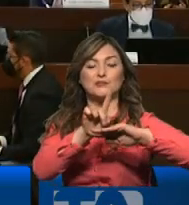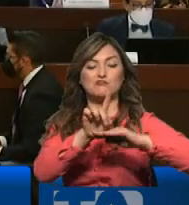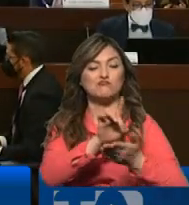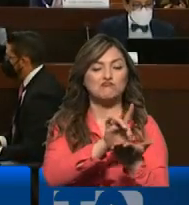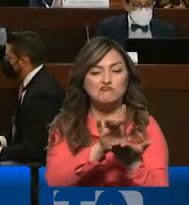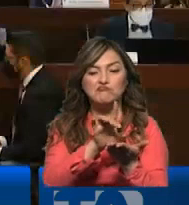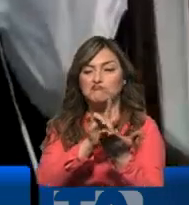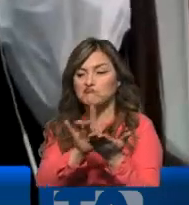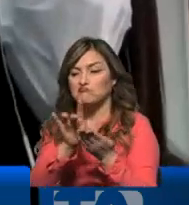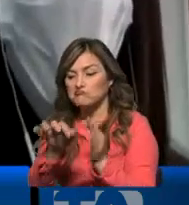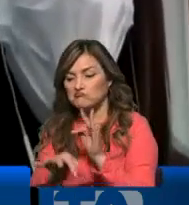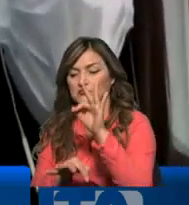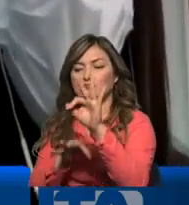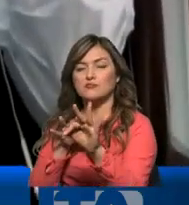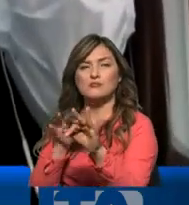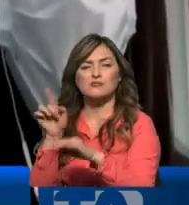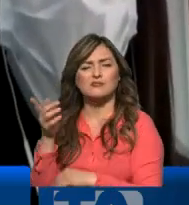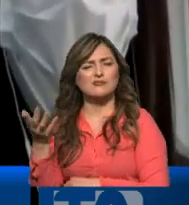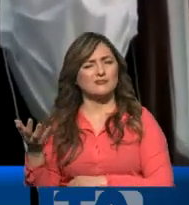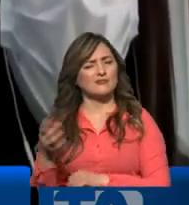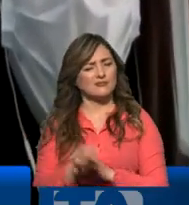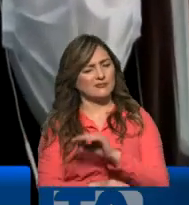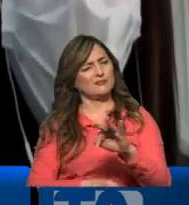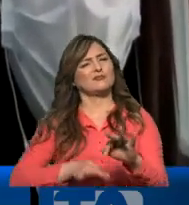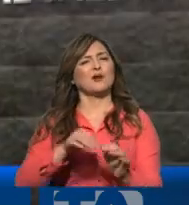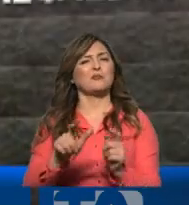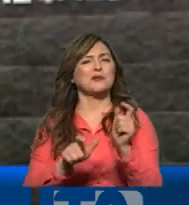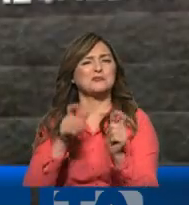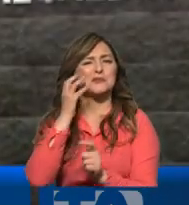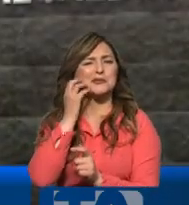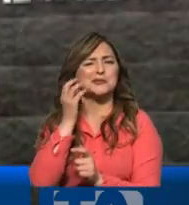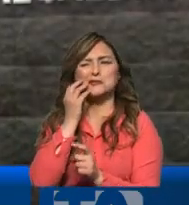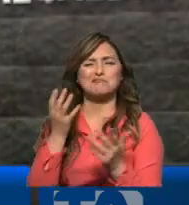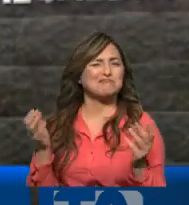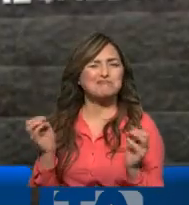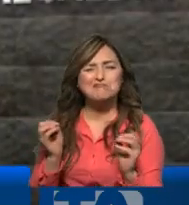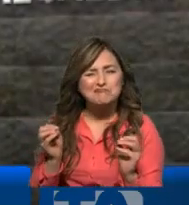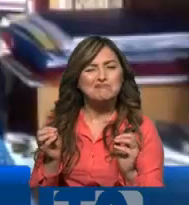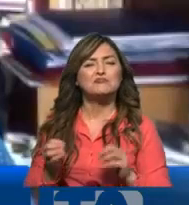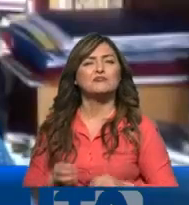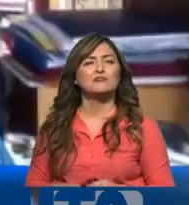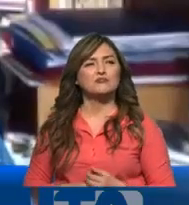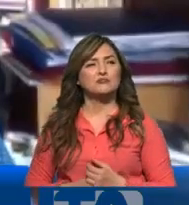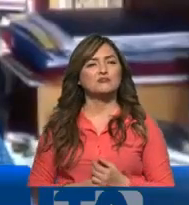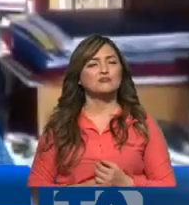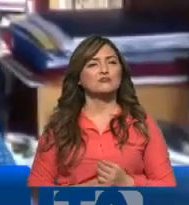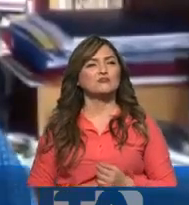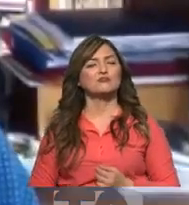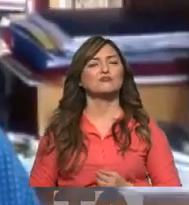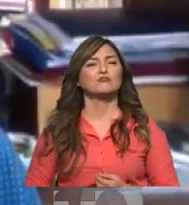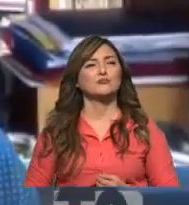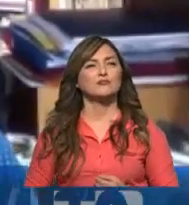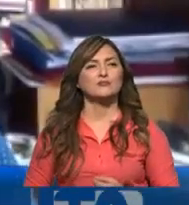de Ambiente, que a decir de Juan Manuel Carrión, han sido reemplazados por personas sin la experiencia necesaria. Que hablan no solamente de